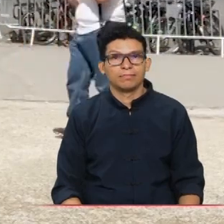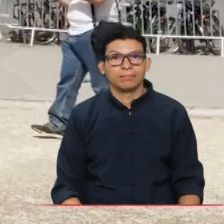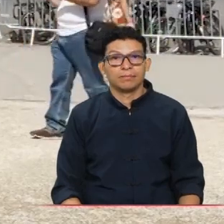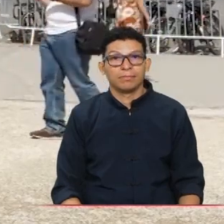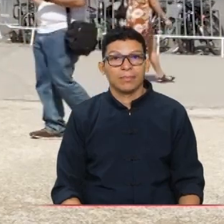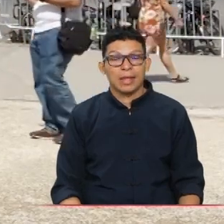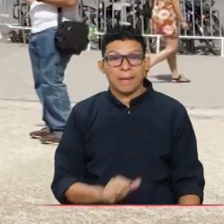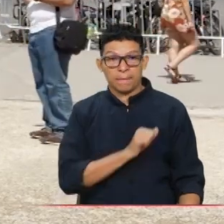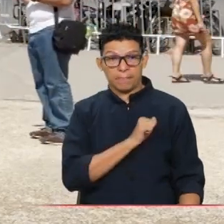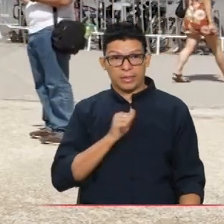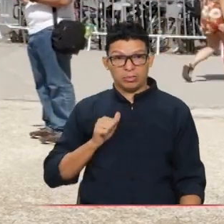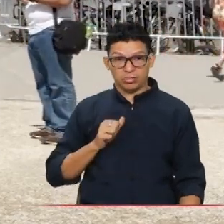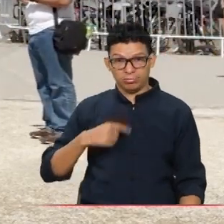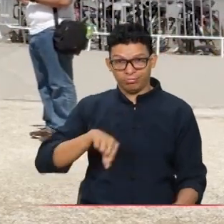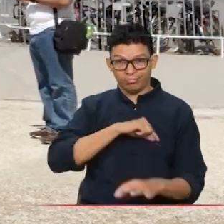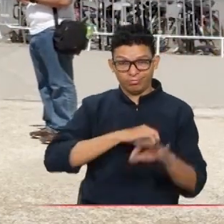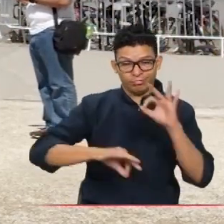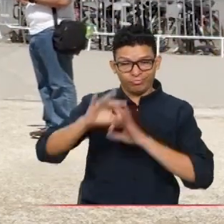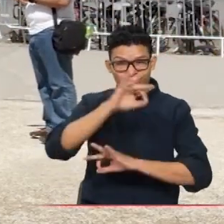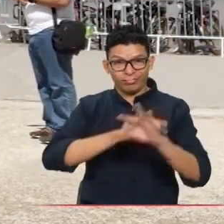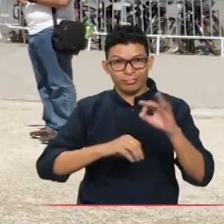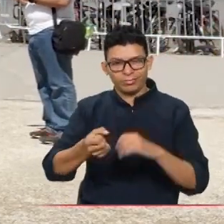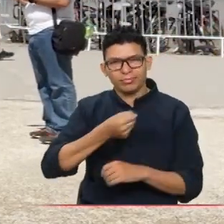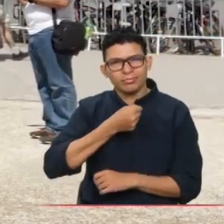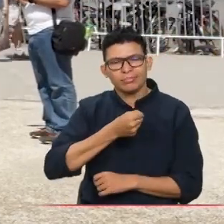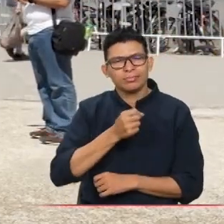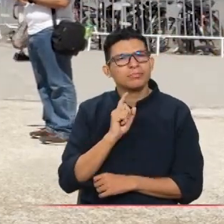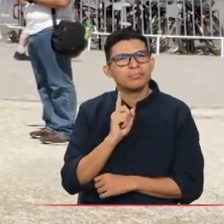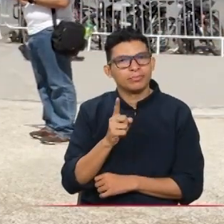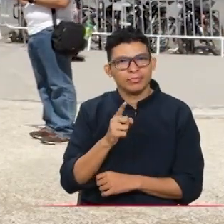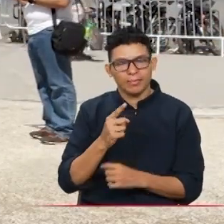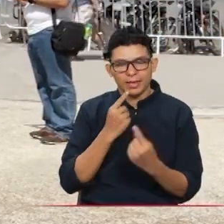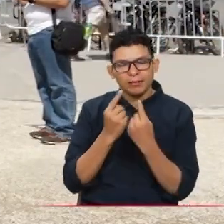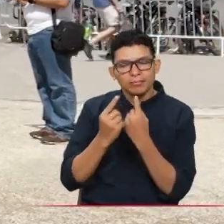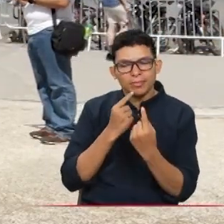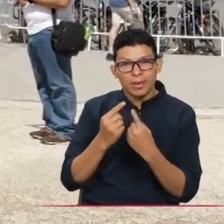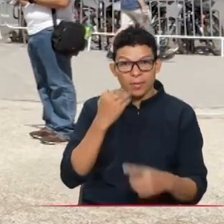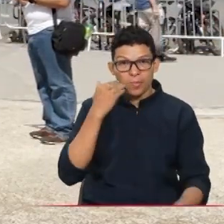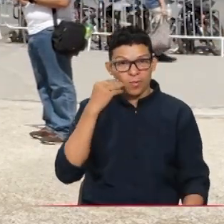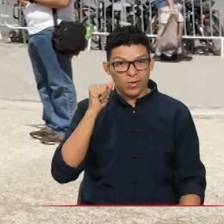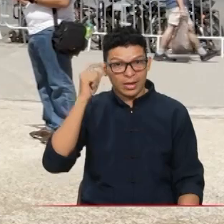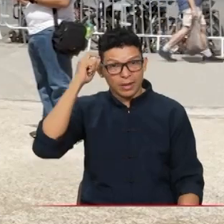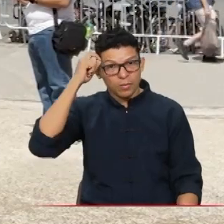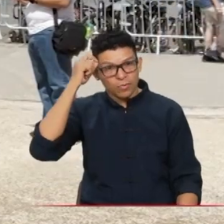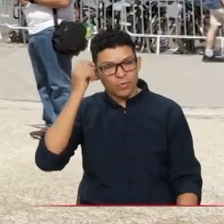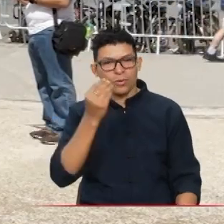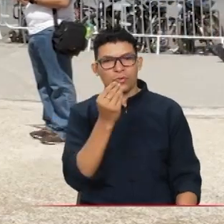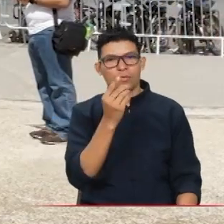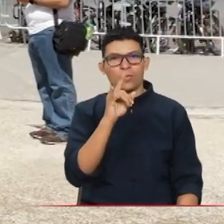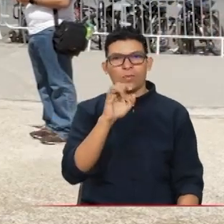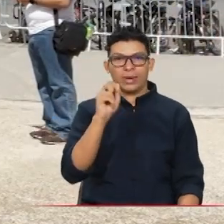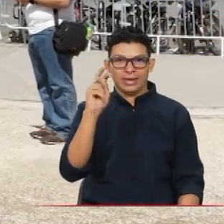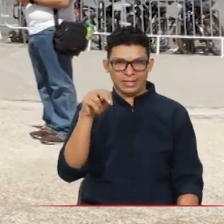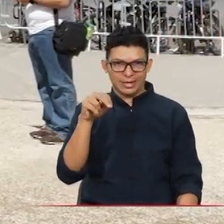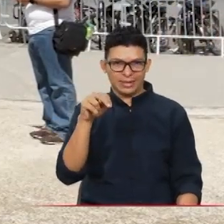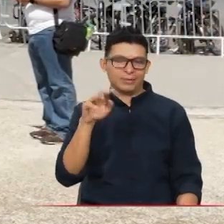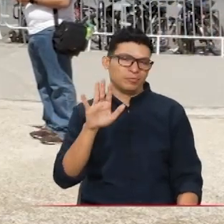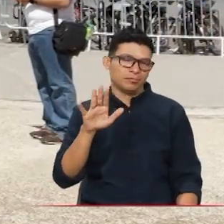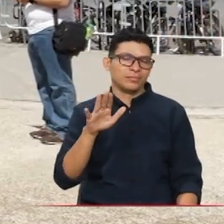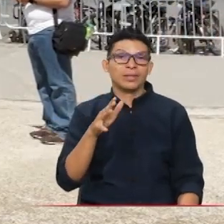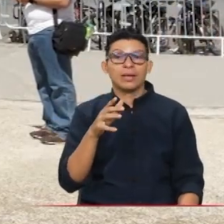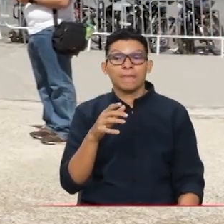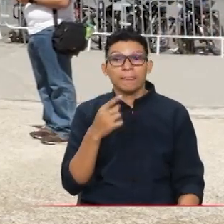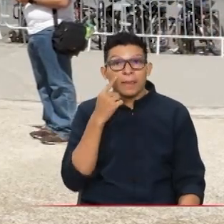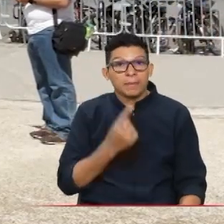Y de manera personalizada, Telepacífico Noticias dialogó con nuestra deportista bugueña Cui Saray Villegas, quien en su debut y a